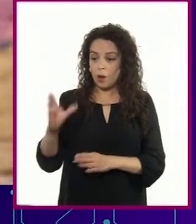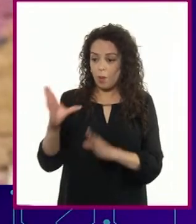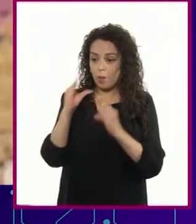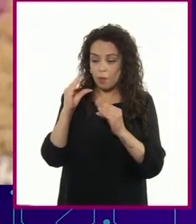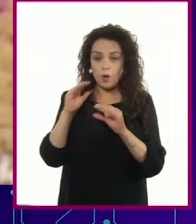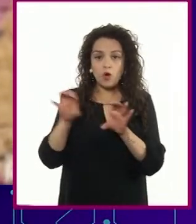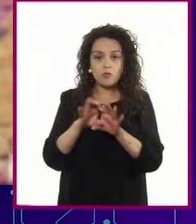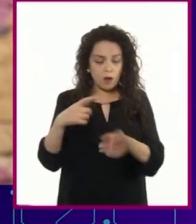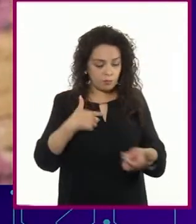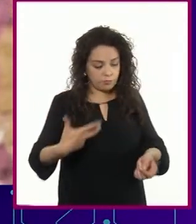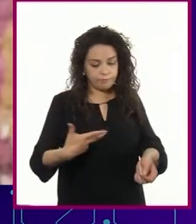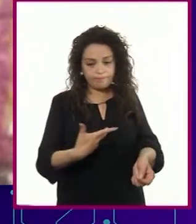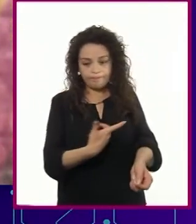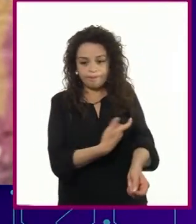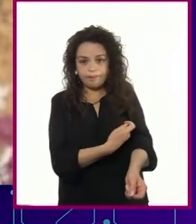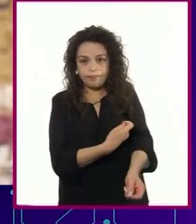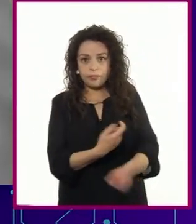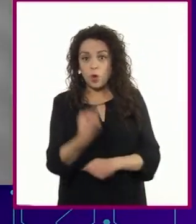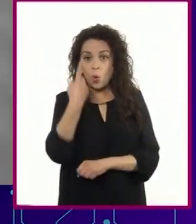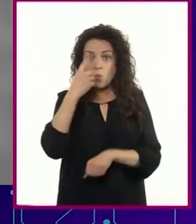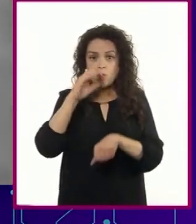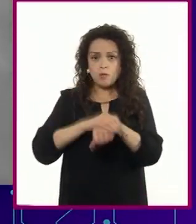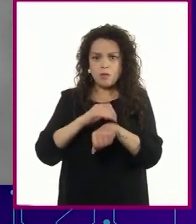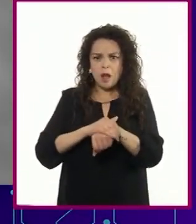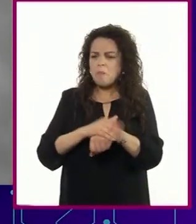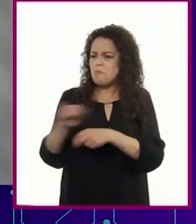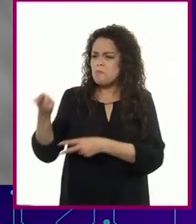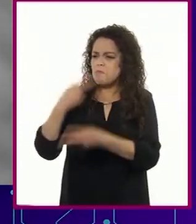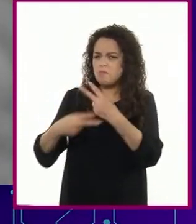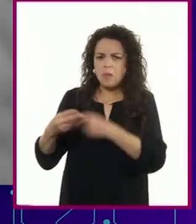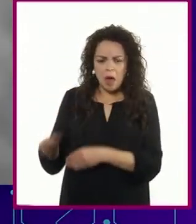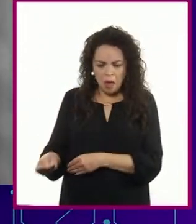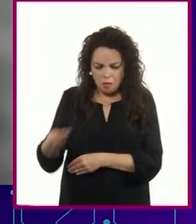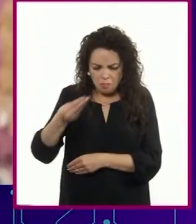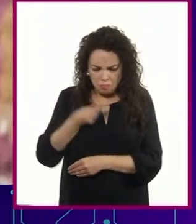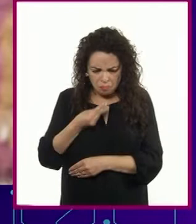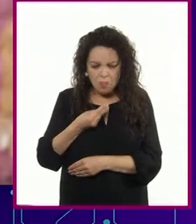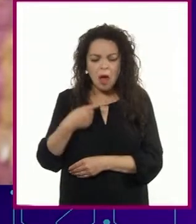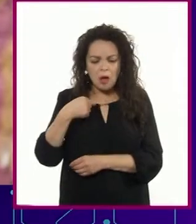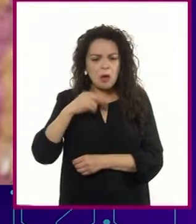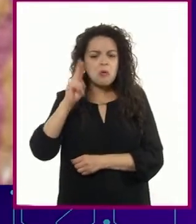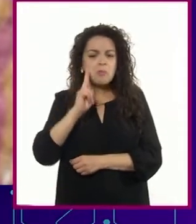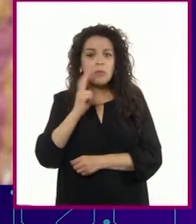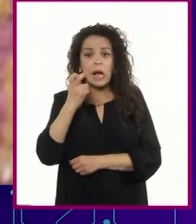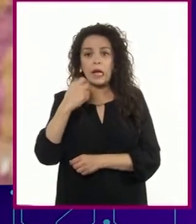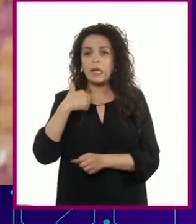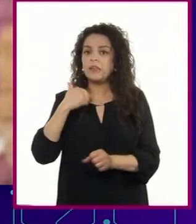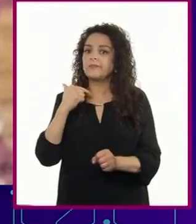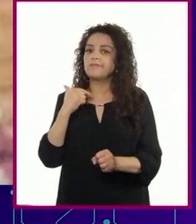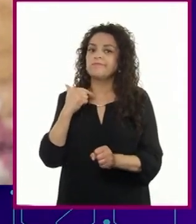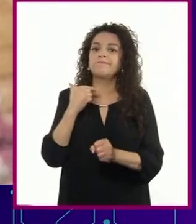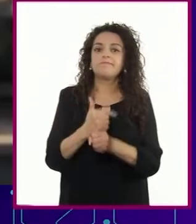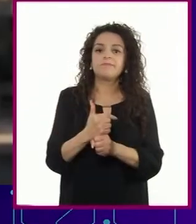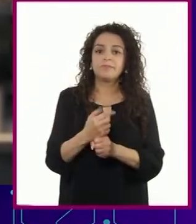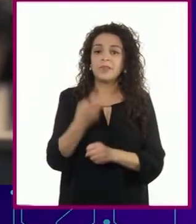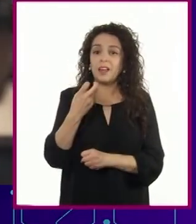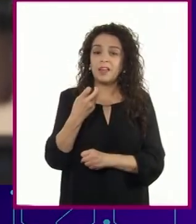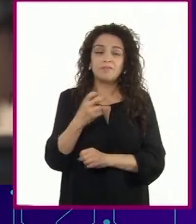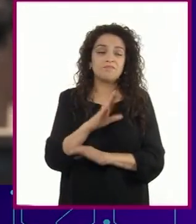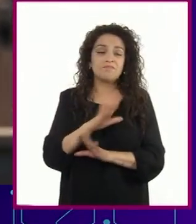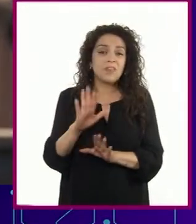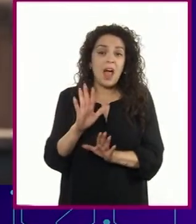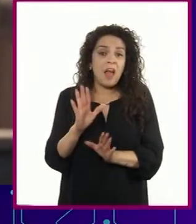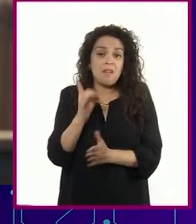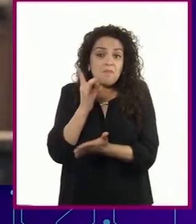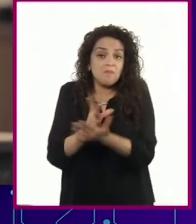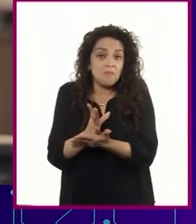Uno de mis amigos solo vino, me lo mostró, me lo dio a probar y ahí me di cuenta que eso fue todo.